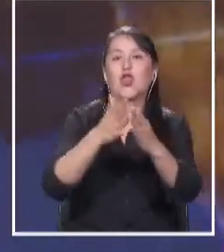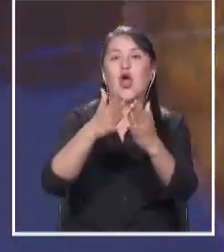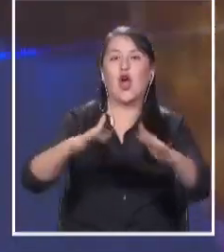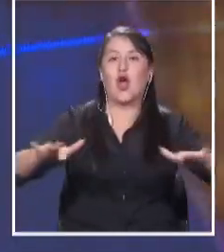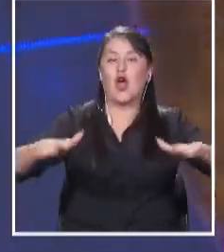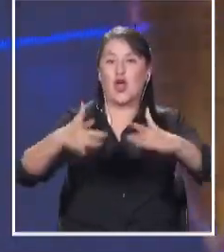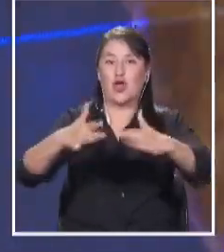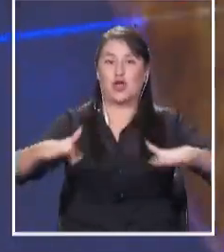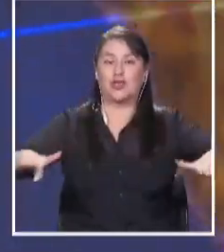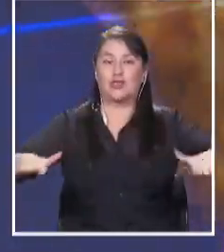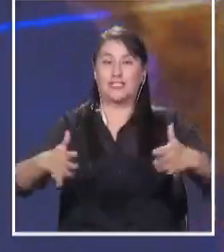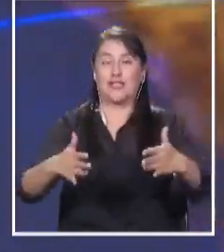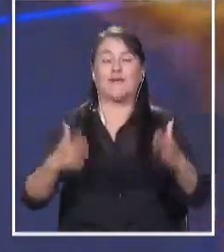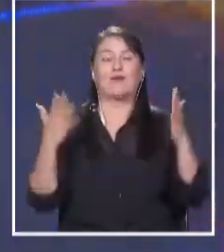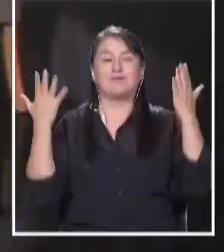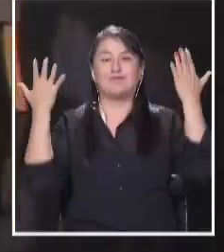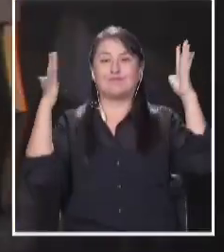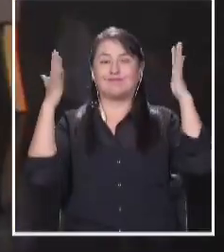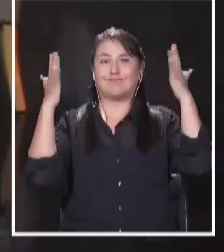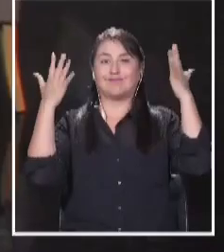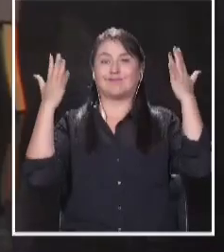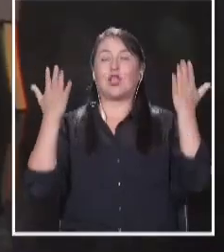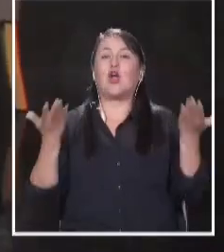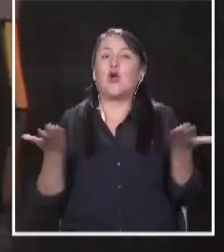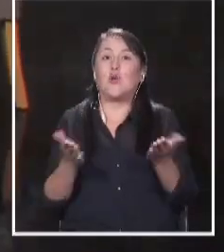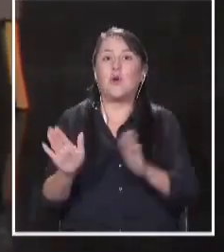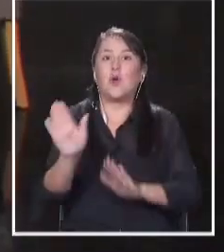lo que no podemos ver, no? Lo podemos escuchar.